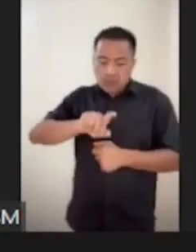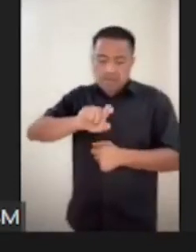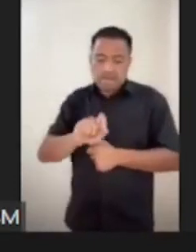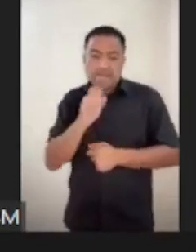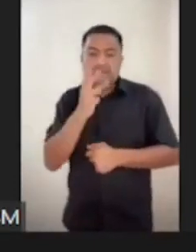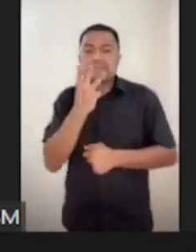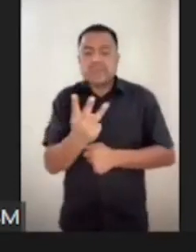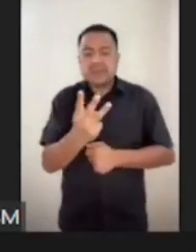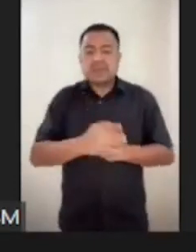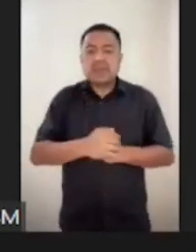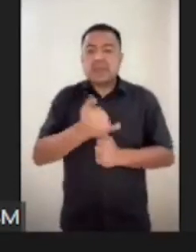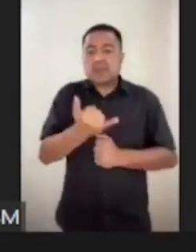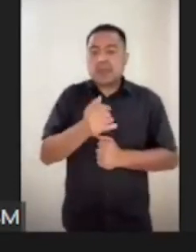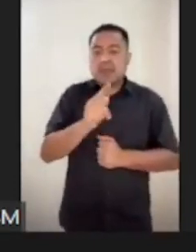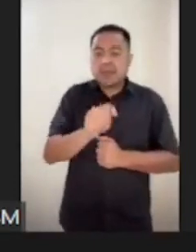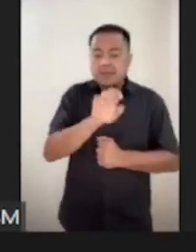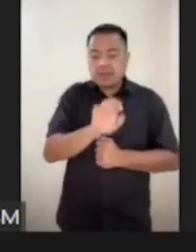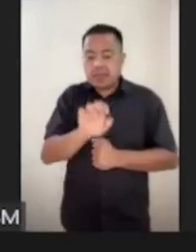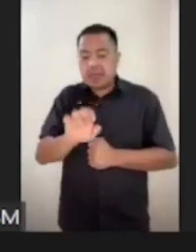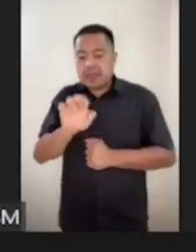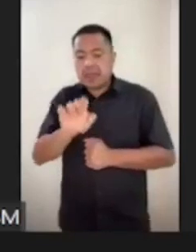TEE/PES/03/2023 y